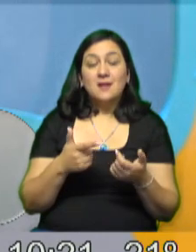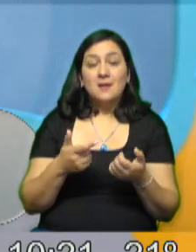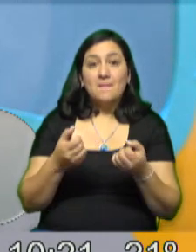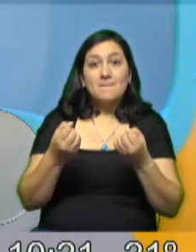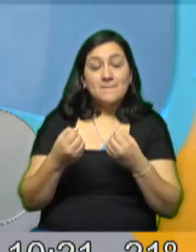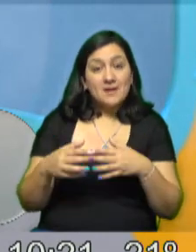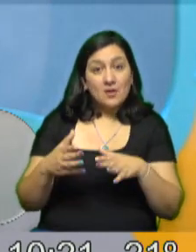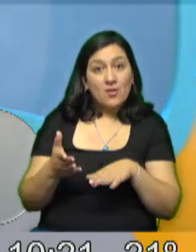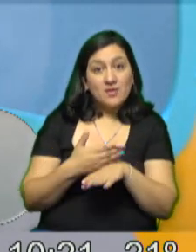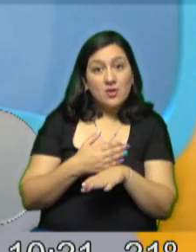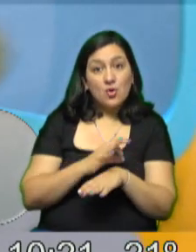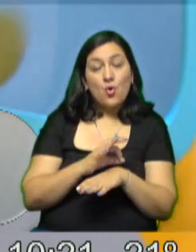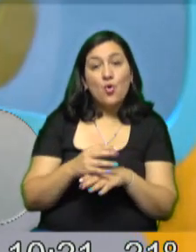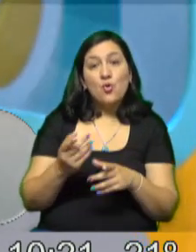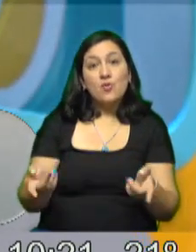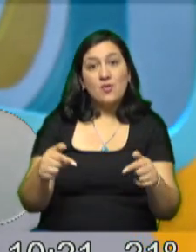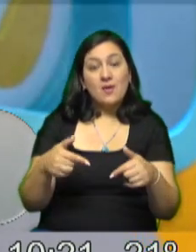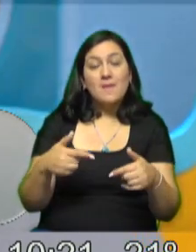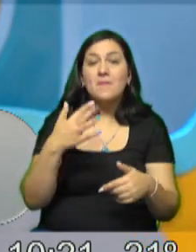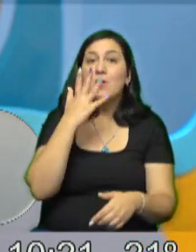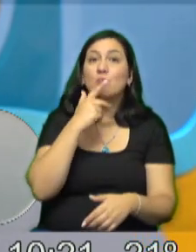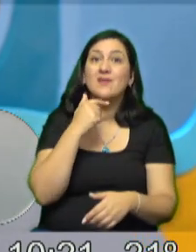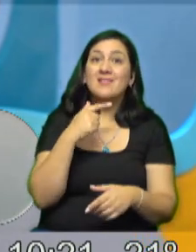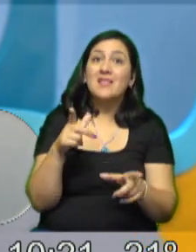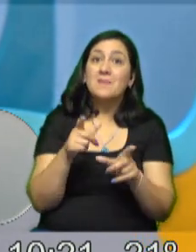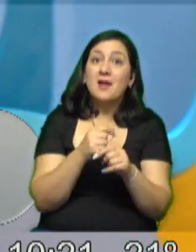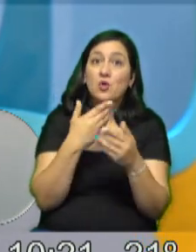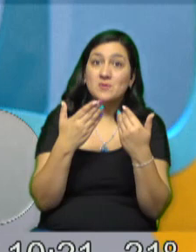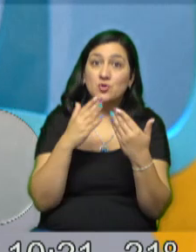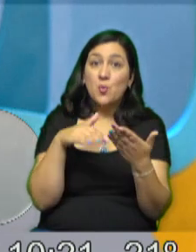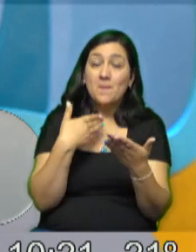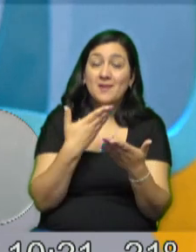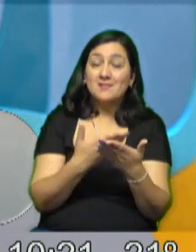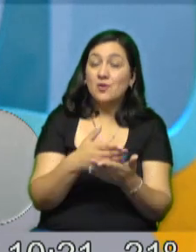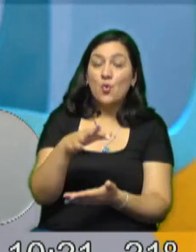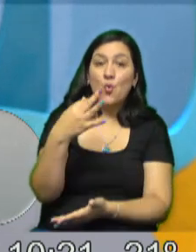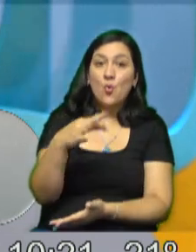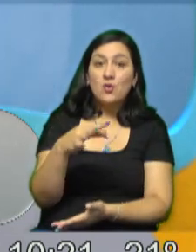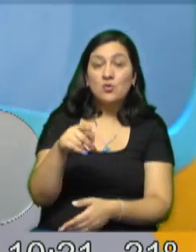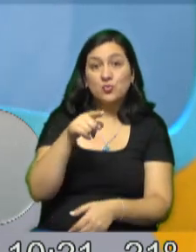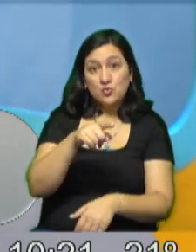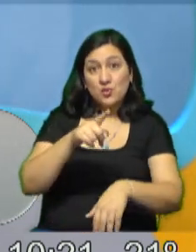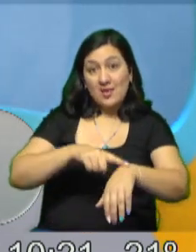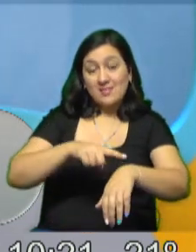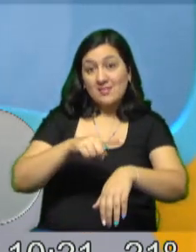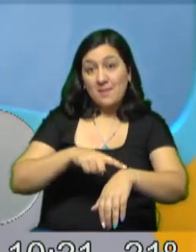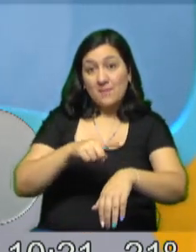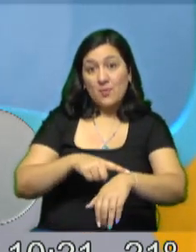gusta tanto, pero... Y en ese sentido, me gustaba cerrar esta conversación con ese planteo tan único que tenés vos del tiempo, de